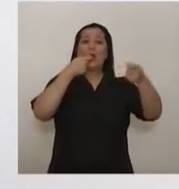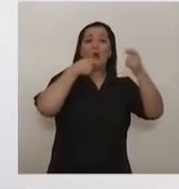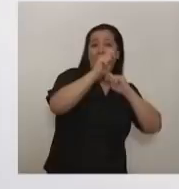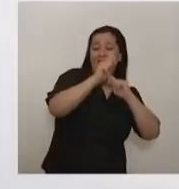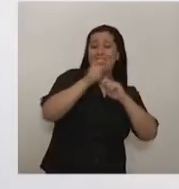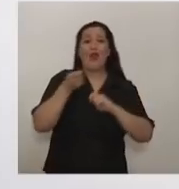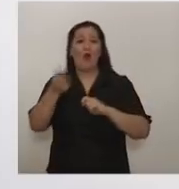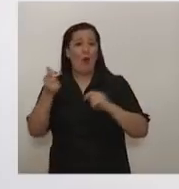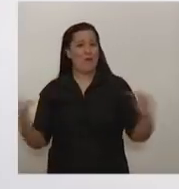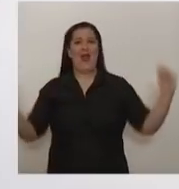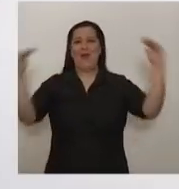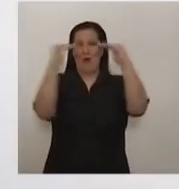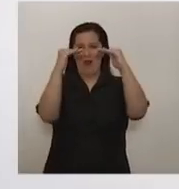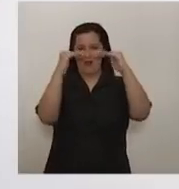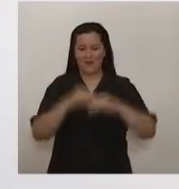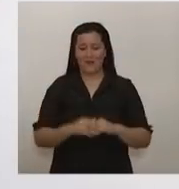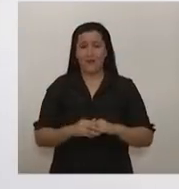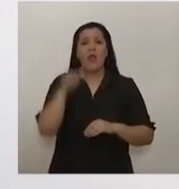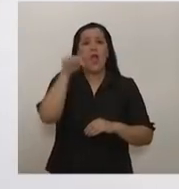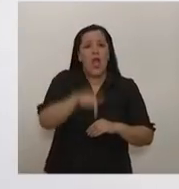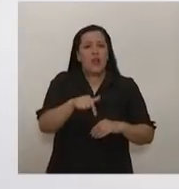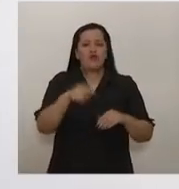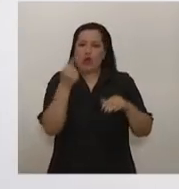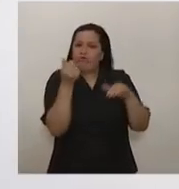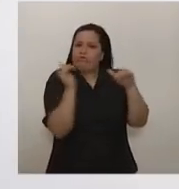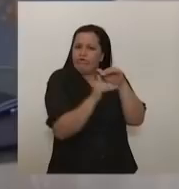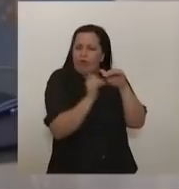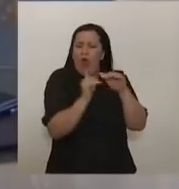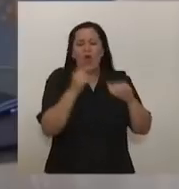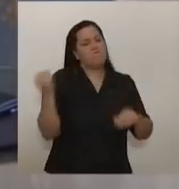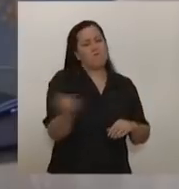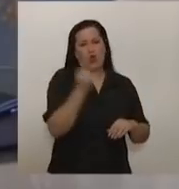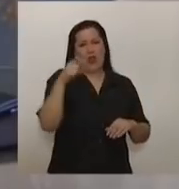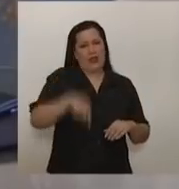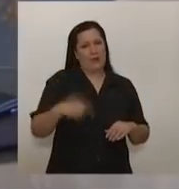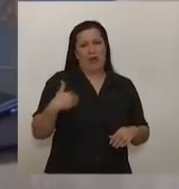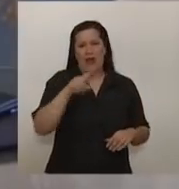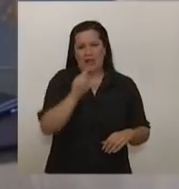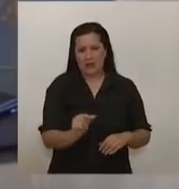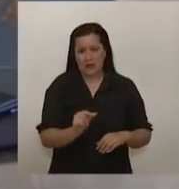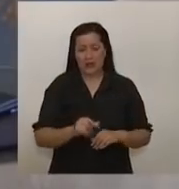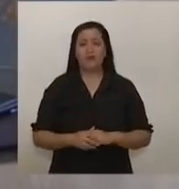que importamos. Esto es un ahorro muy importante para el país,